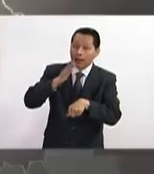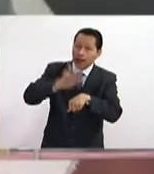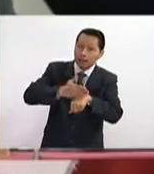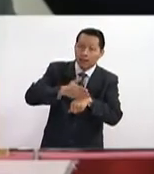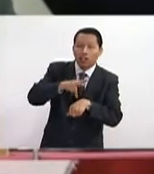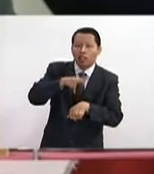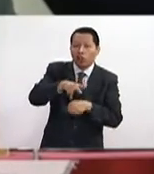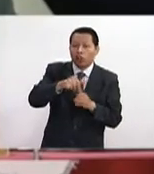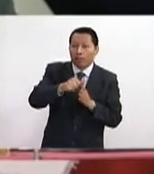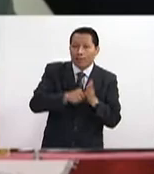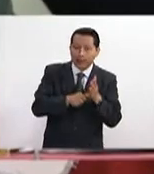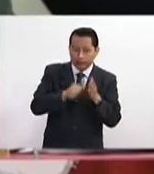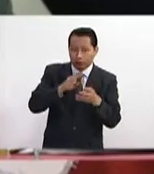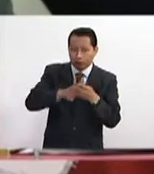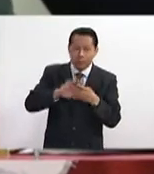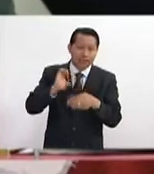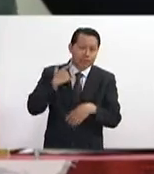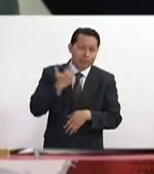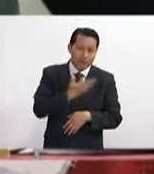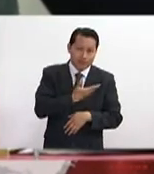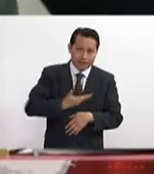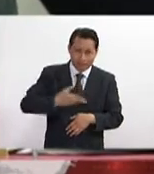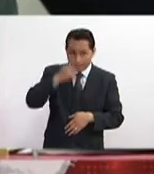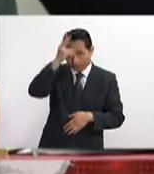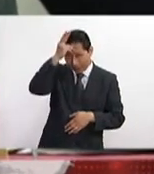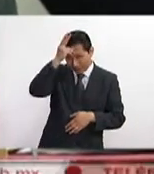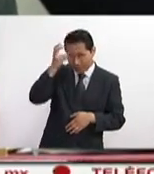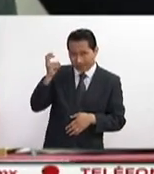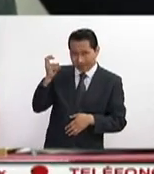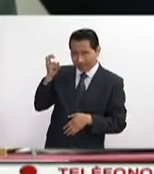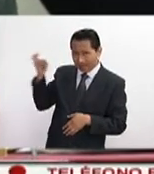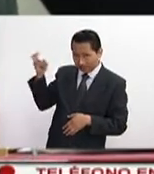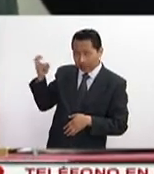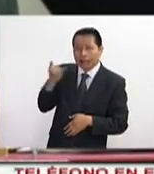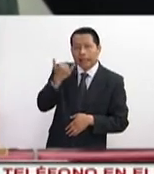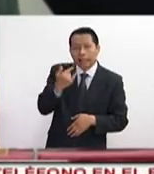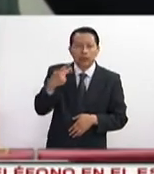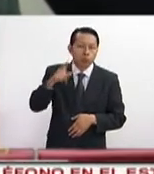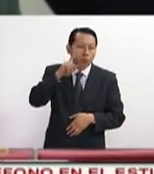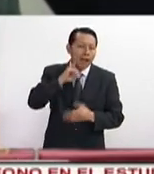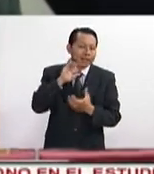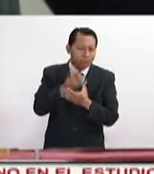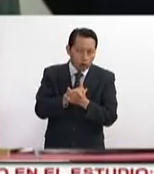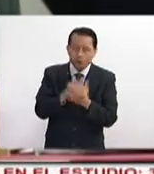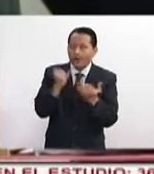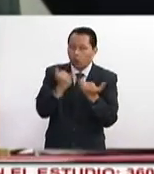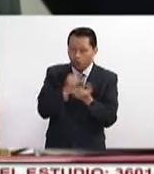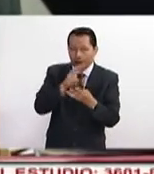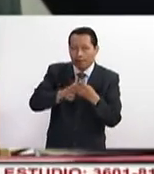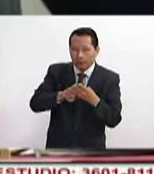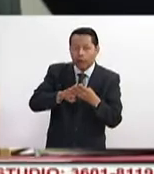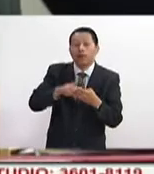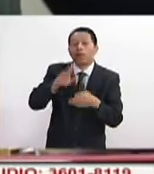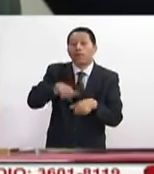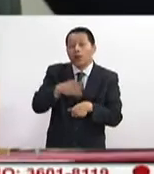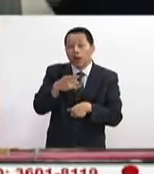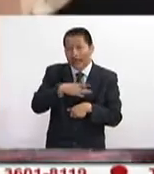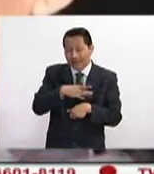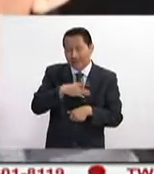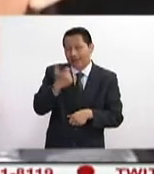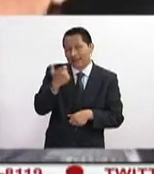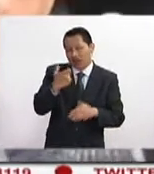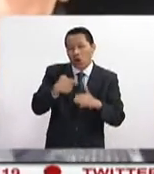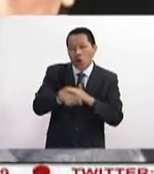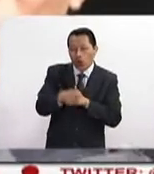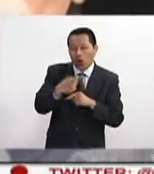18 meses de prisión al expresidente Ollanta Humala y a su esposa Nadine Heredia. A ambos se les acusa de los delitos de lavado de activos